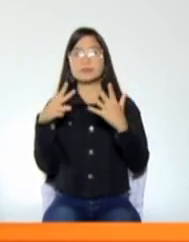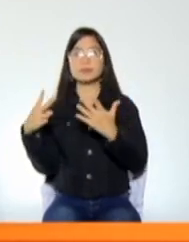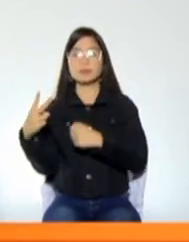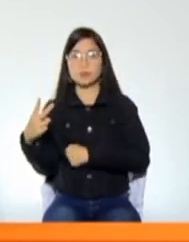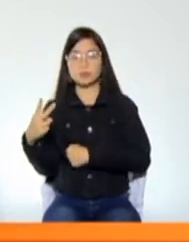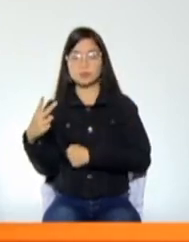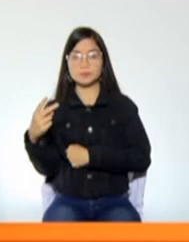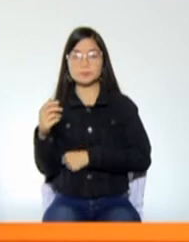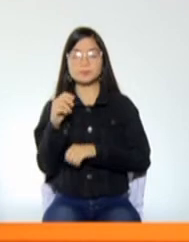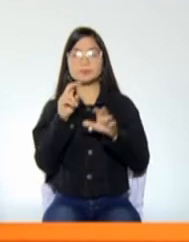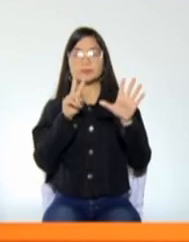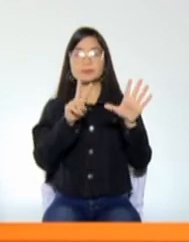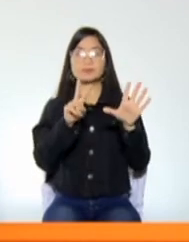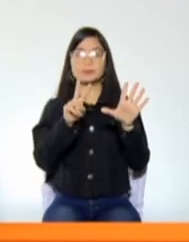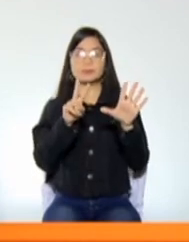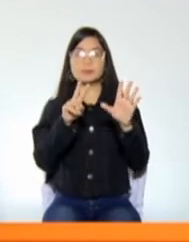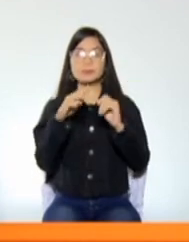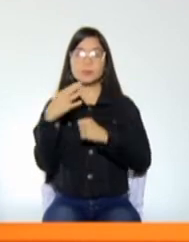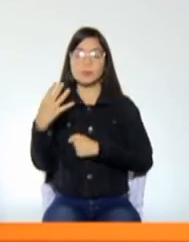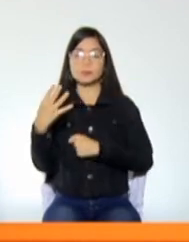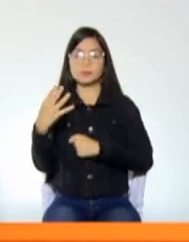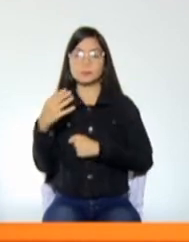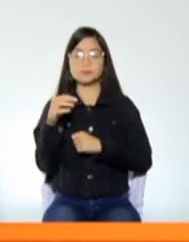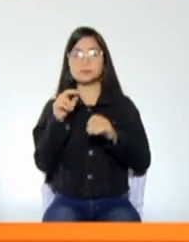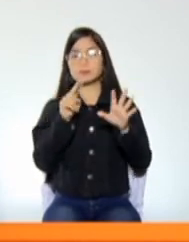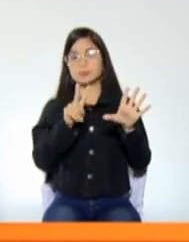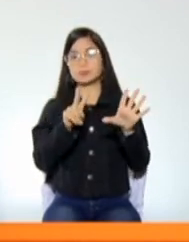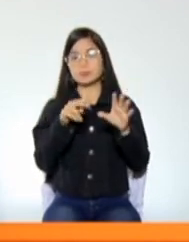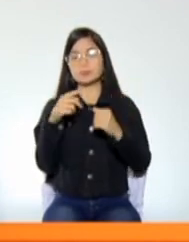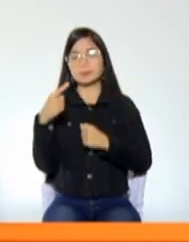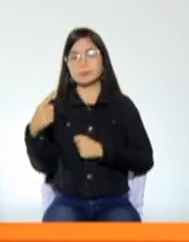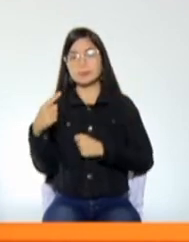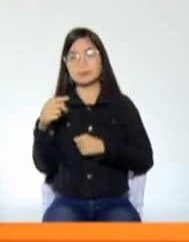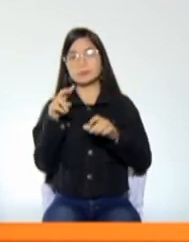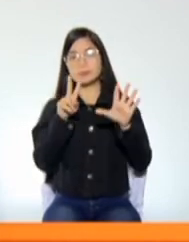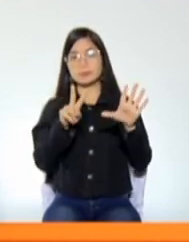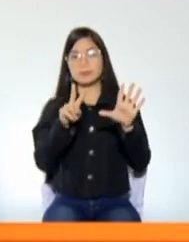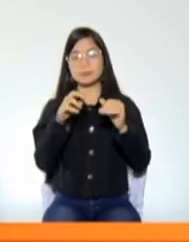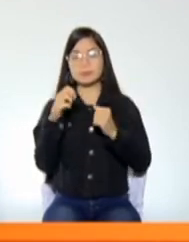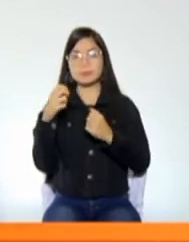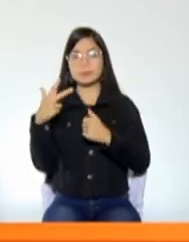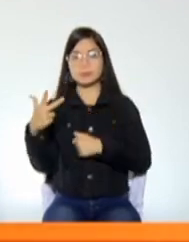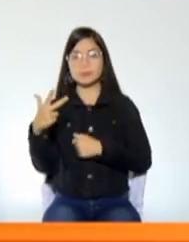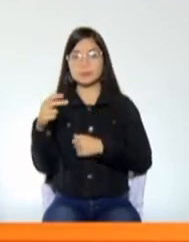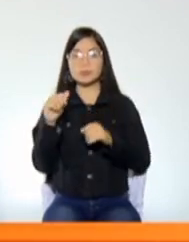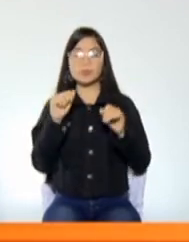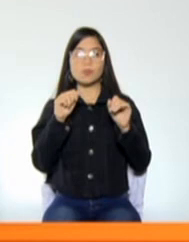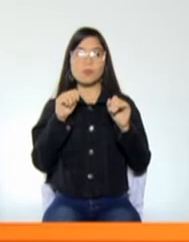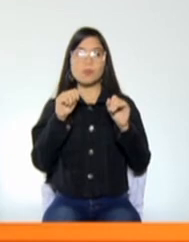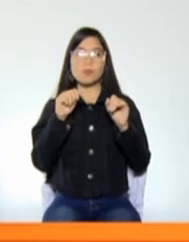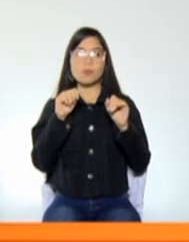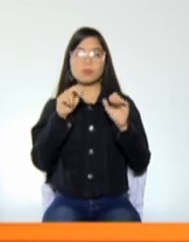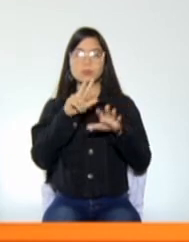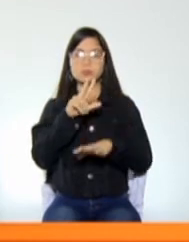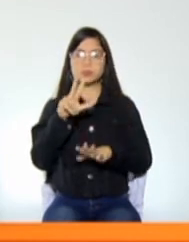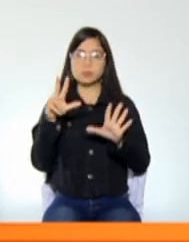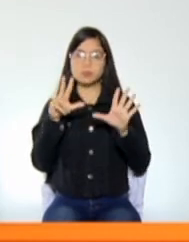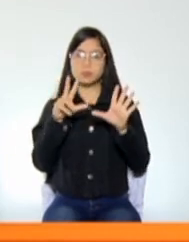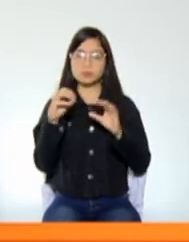72, 74, 76, 78, 80,